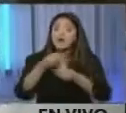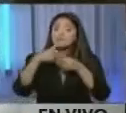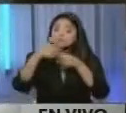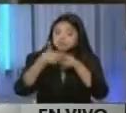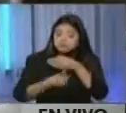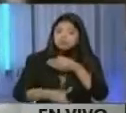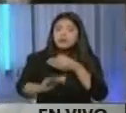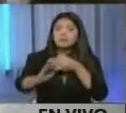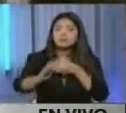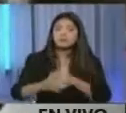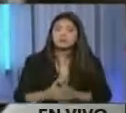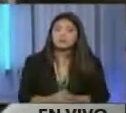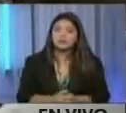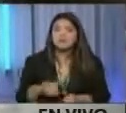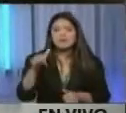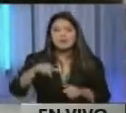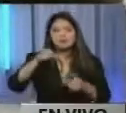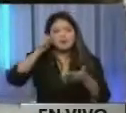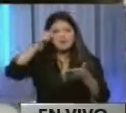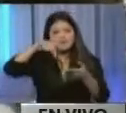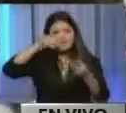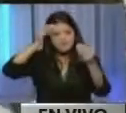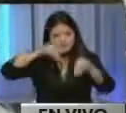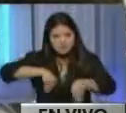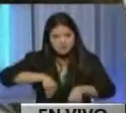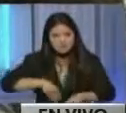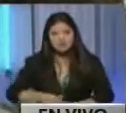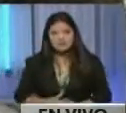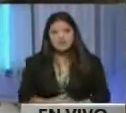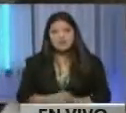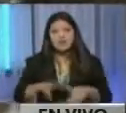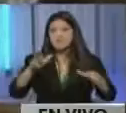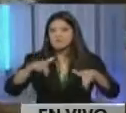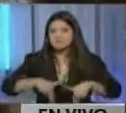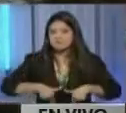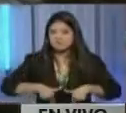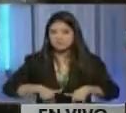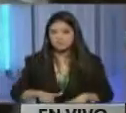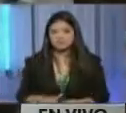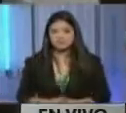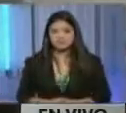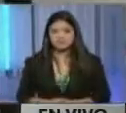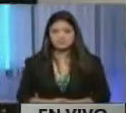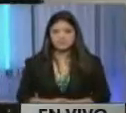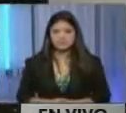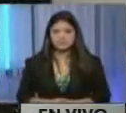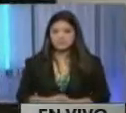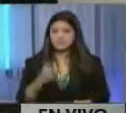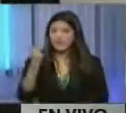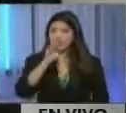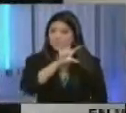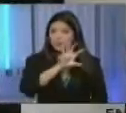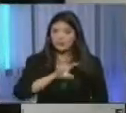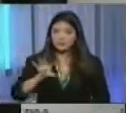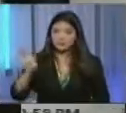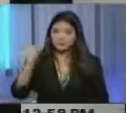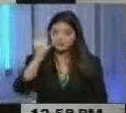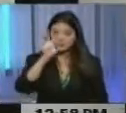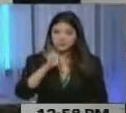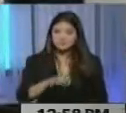partir de esta firma, la firma del cese al fuego bilateral.